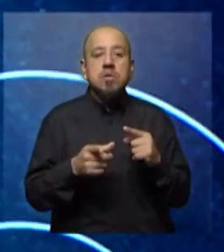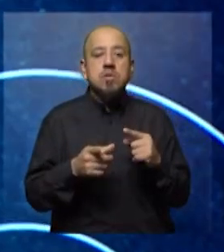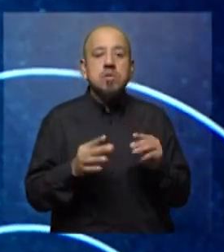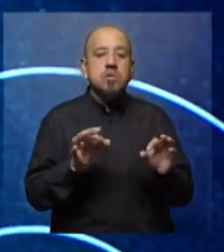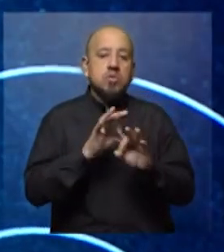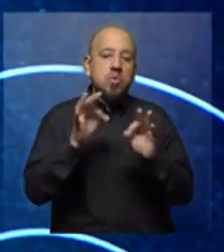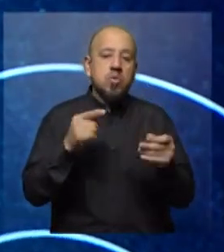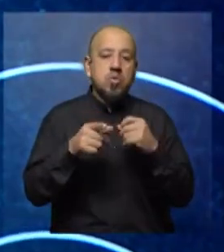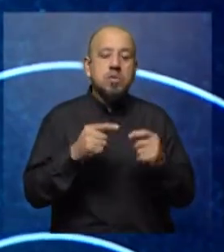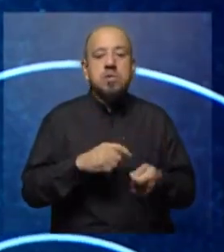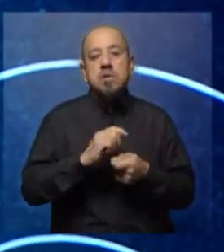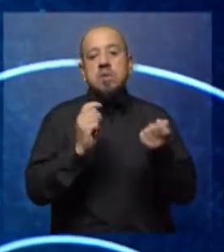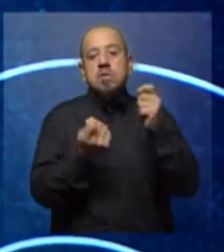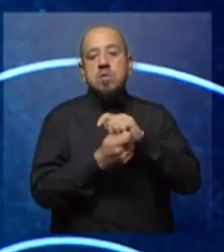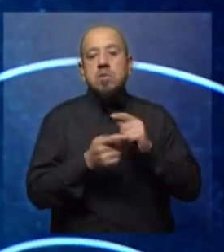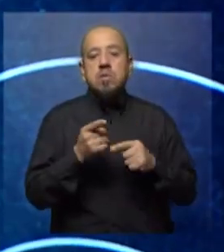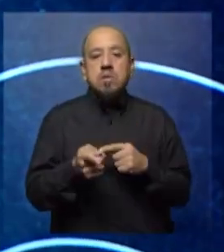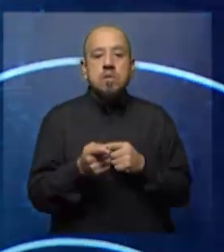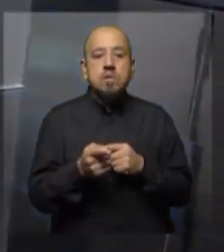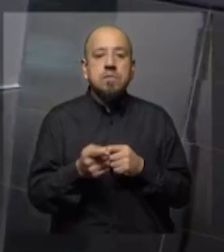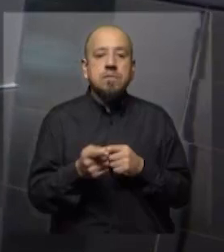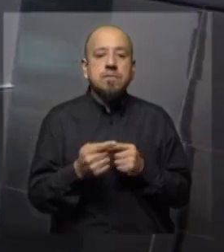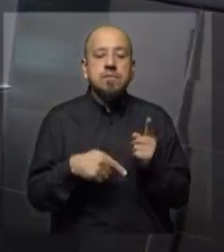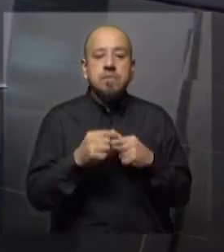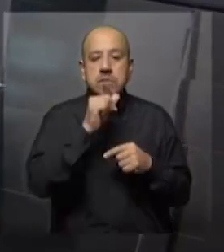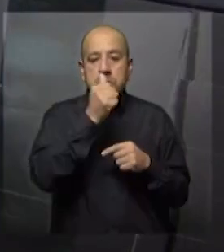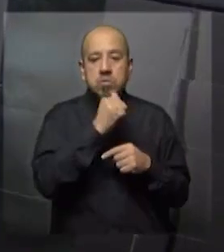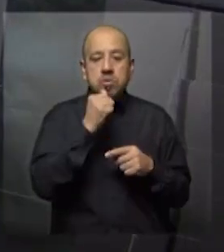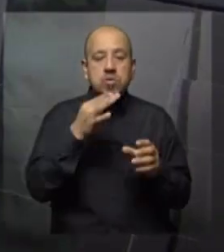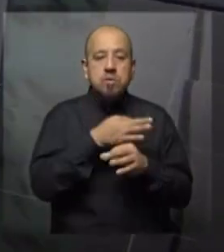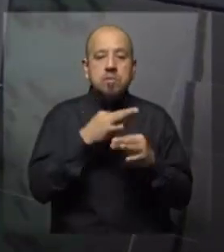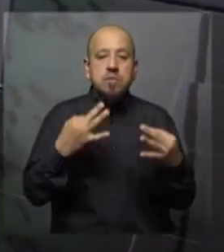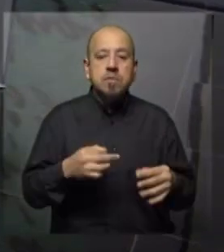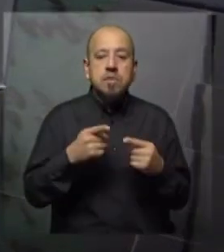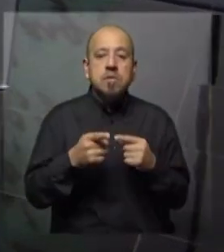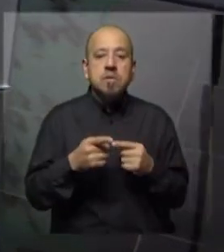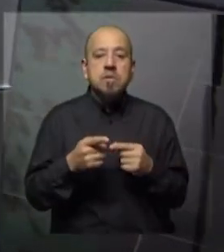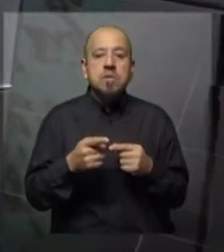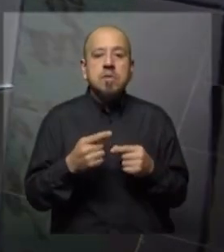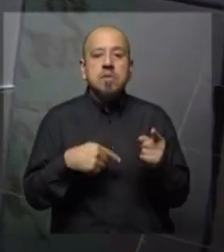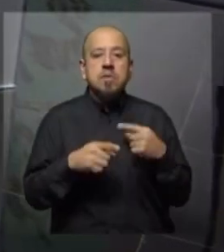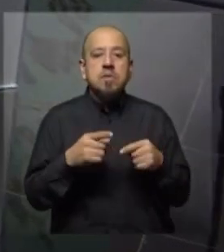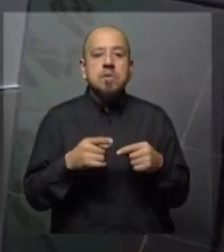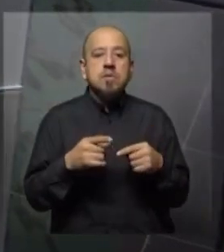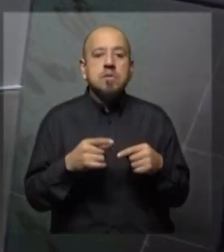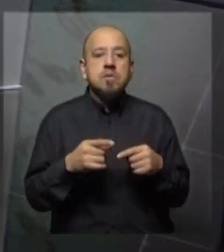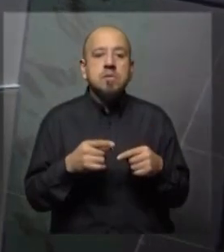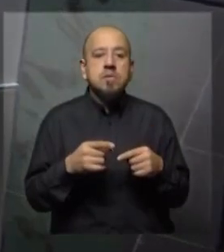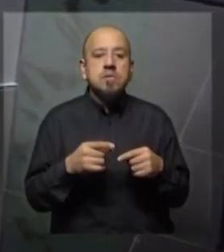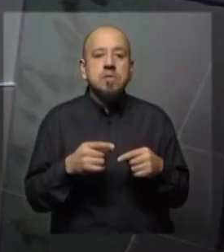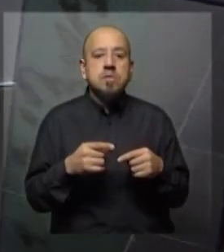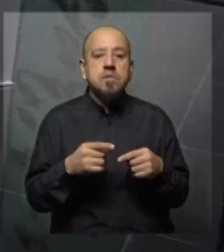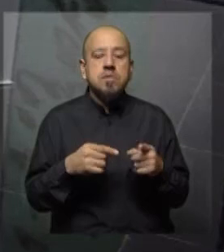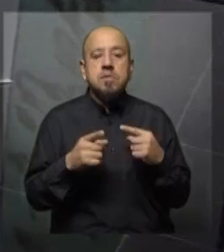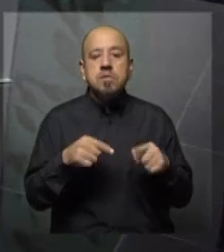se va a transformar eso es una solución perfecta Entonces él está en contra de esa mirada